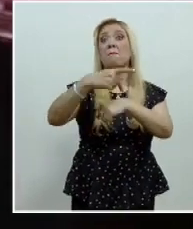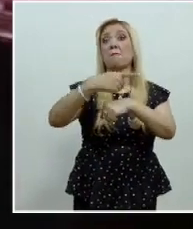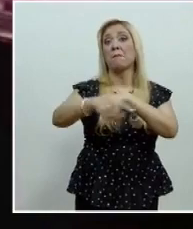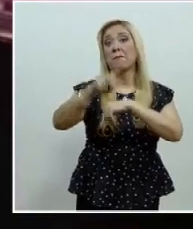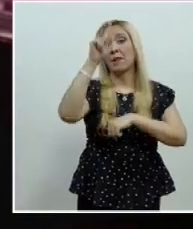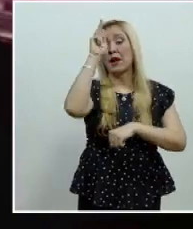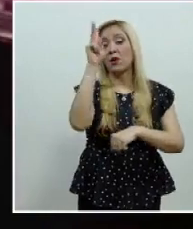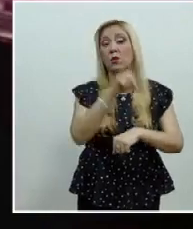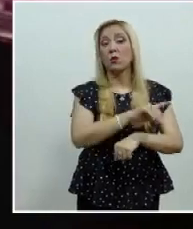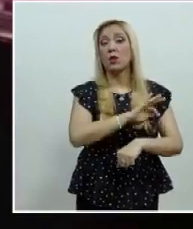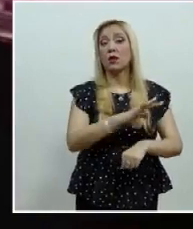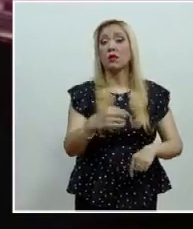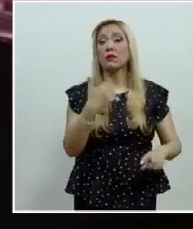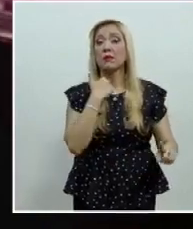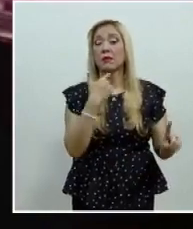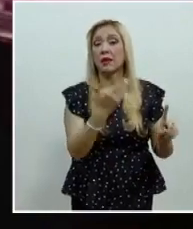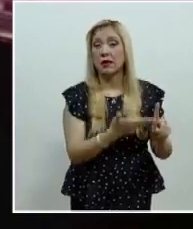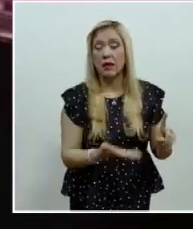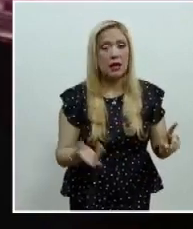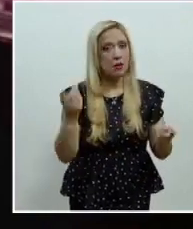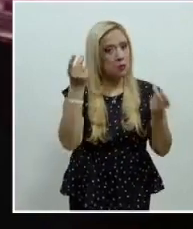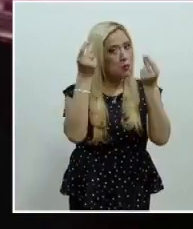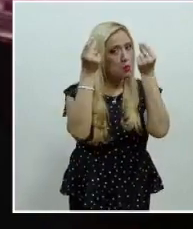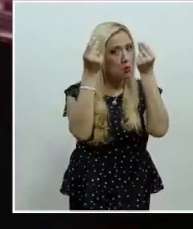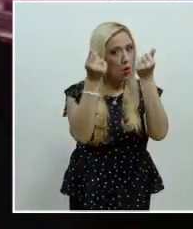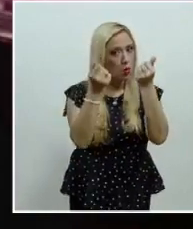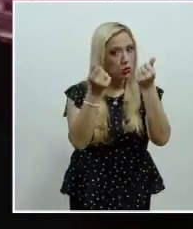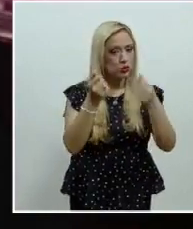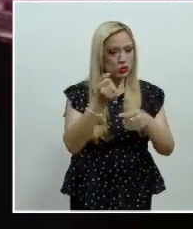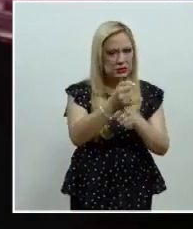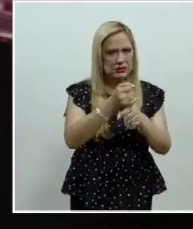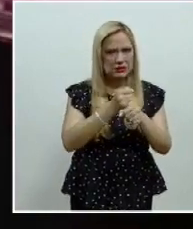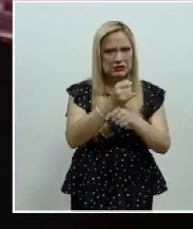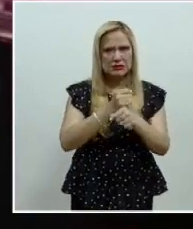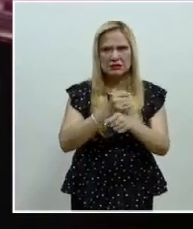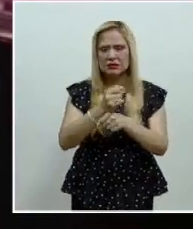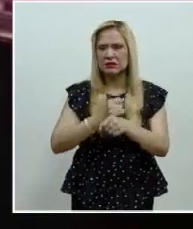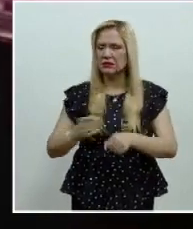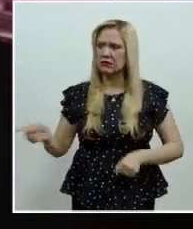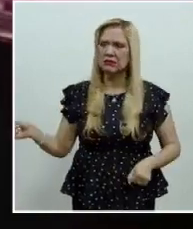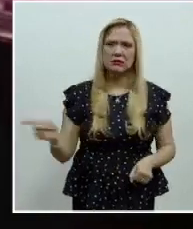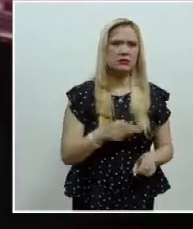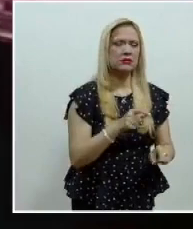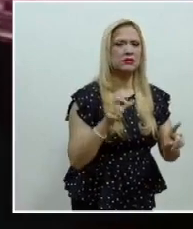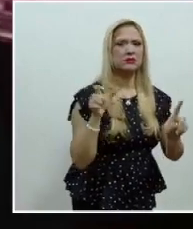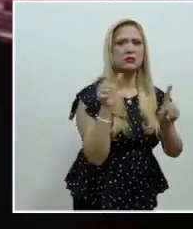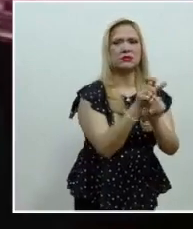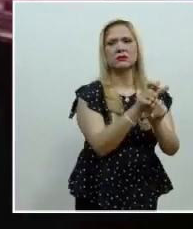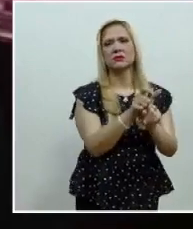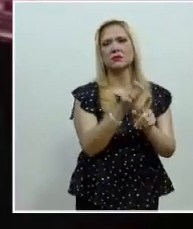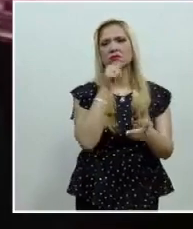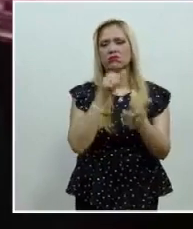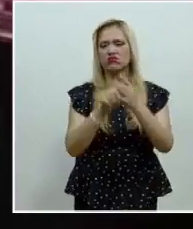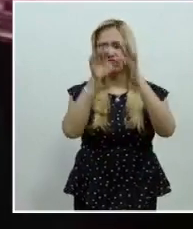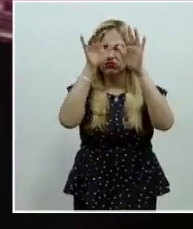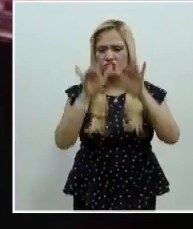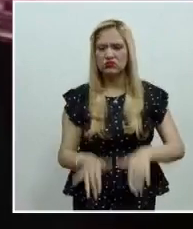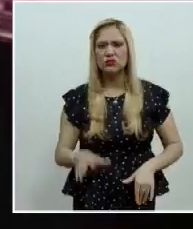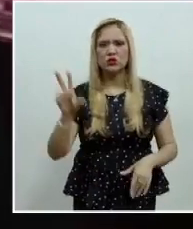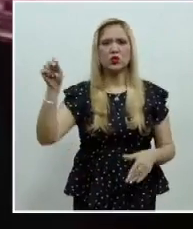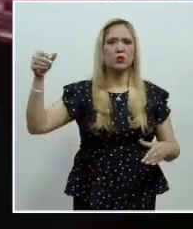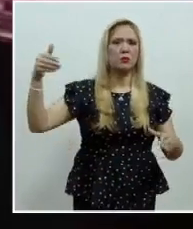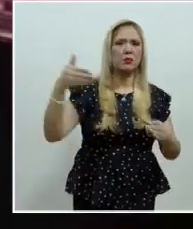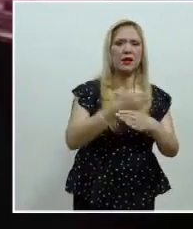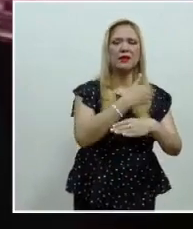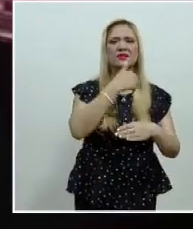para de esa manera dar el tratamiento, dar la investigación, la protección, si es necesario.